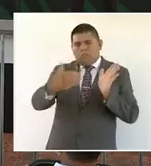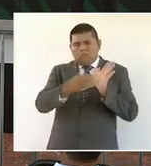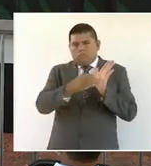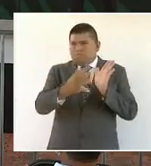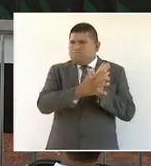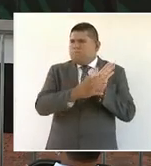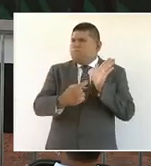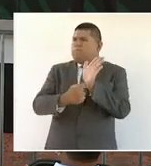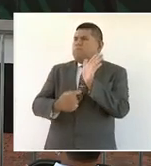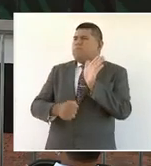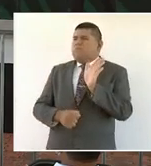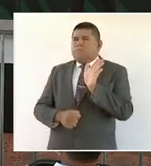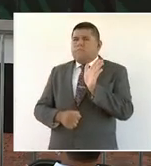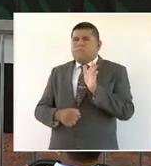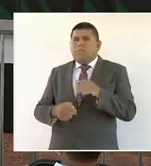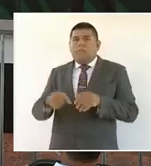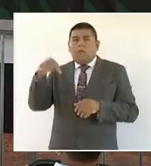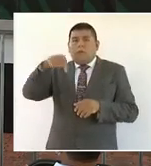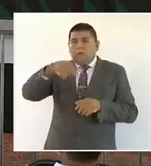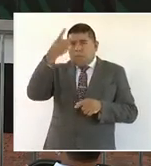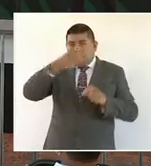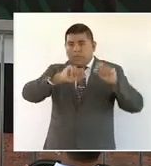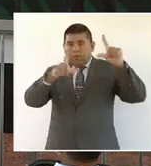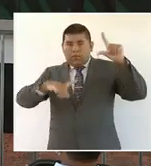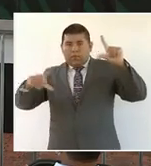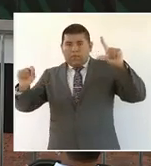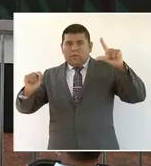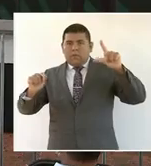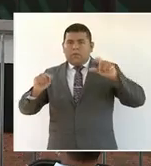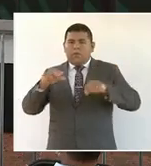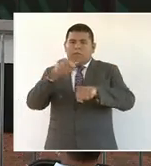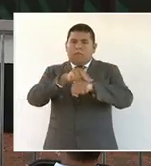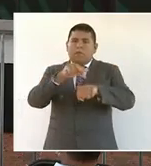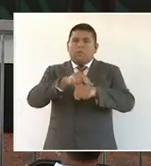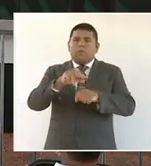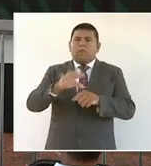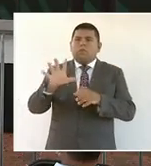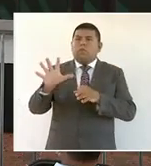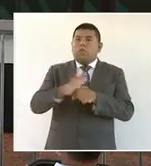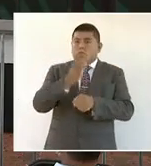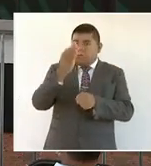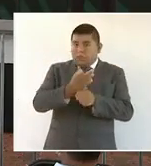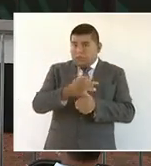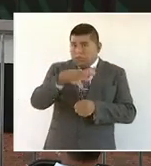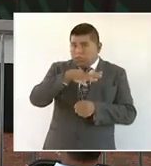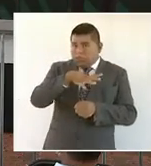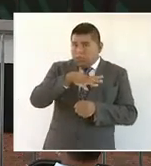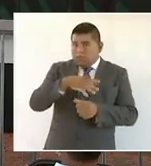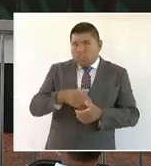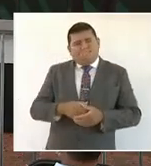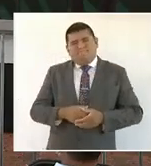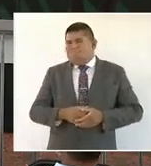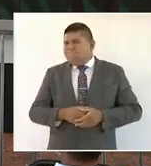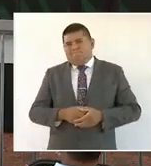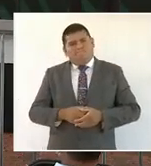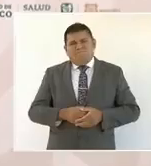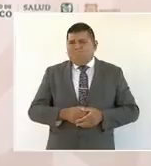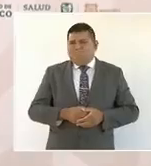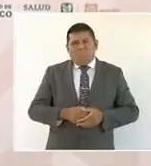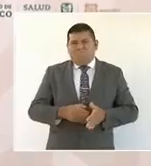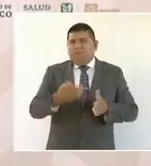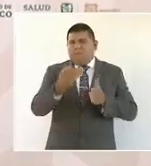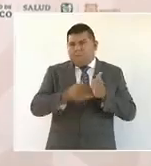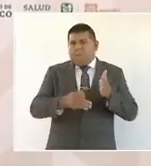los médicos en México que necesitamos. Por eso respeto su punto de vista, pero no lo